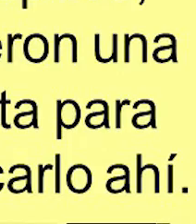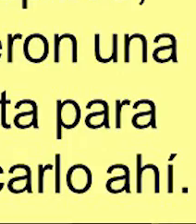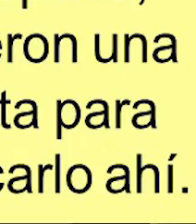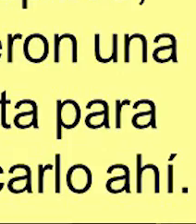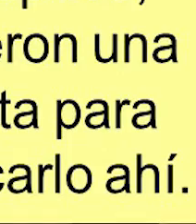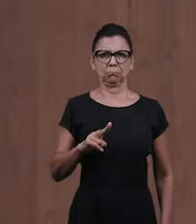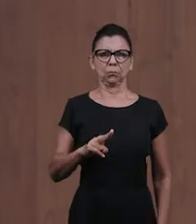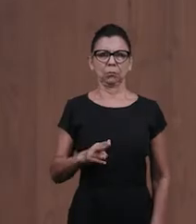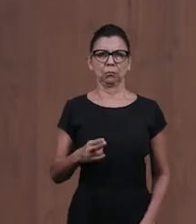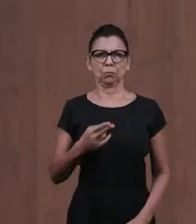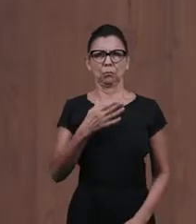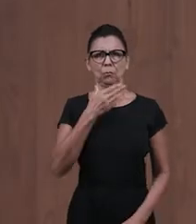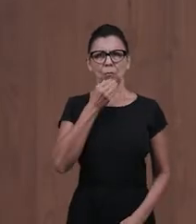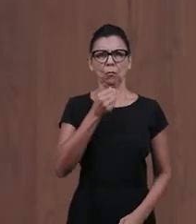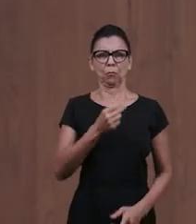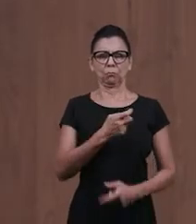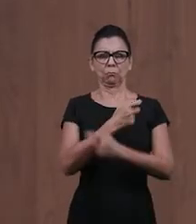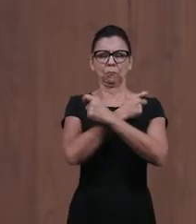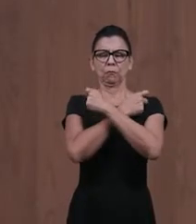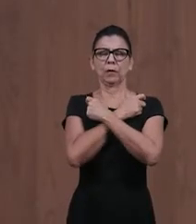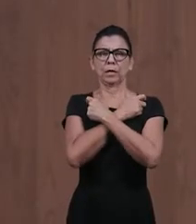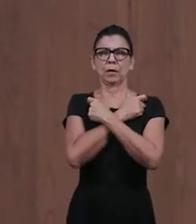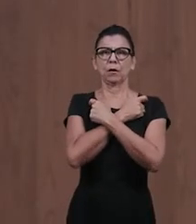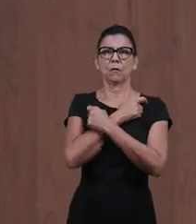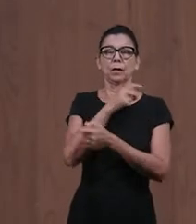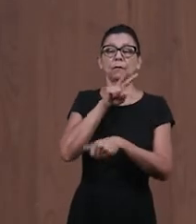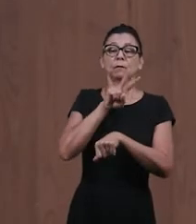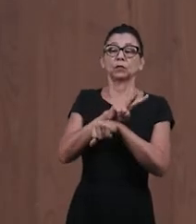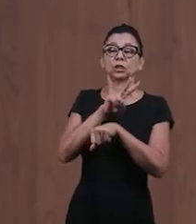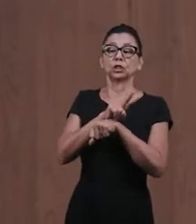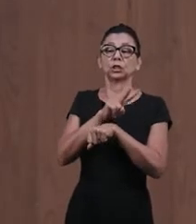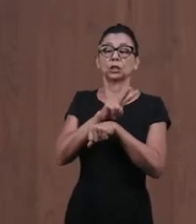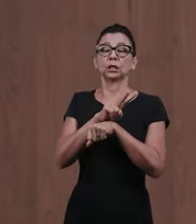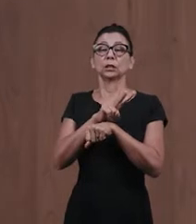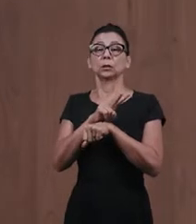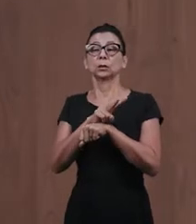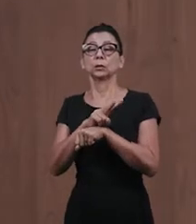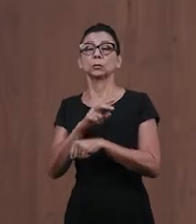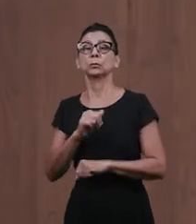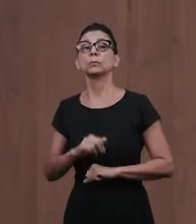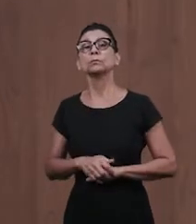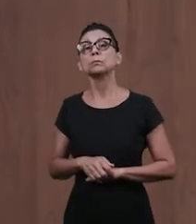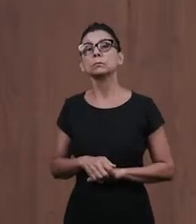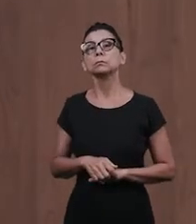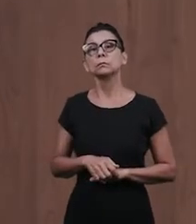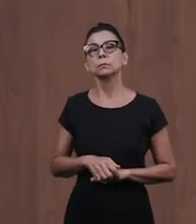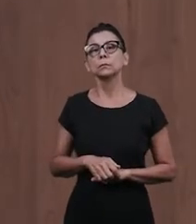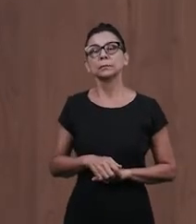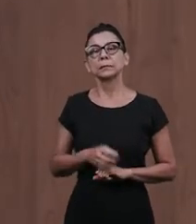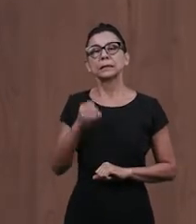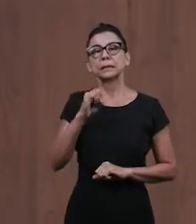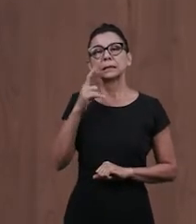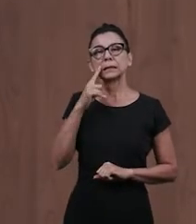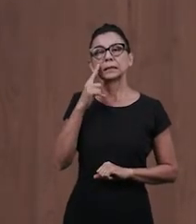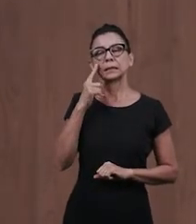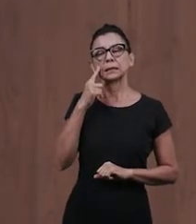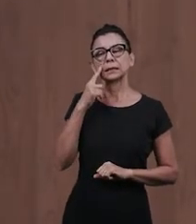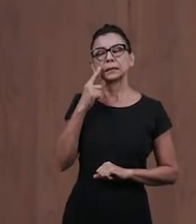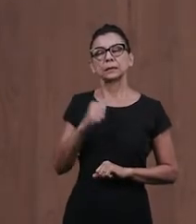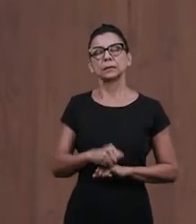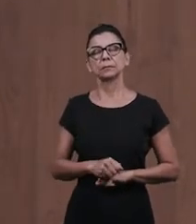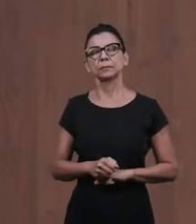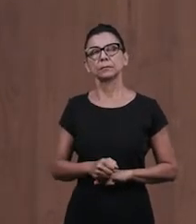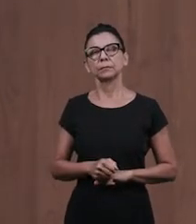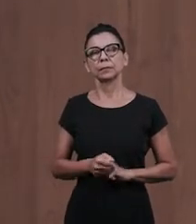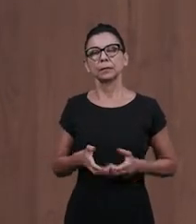no vivan. Y Jocabed agarró una cesta, miren la cesta, agarró una